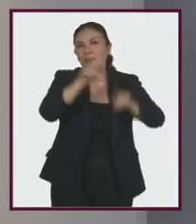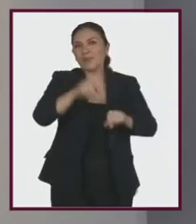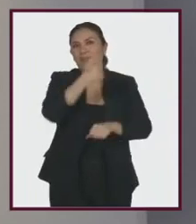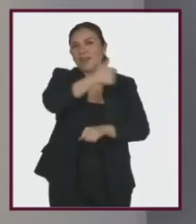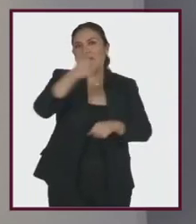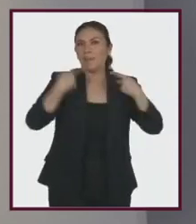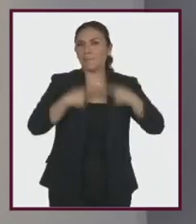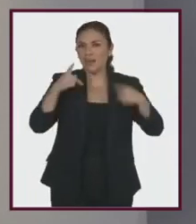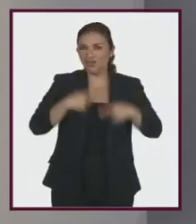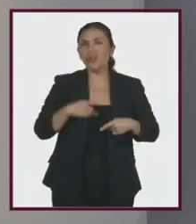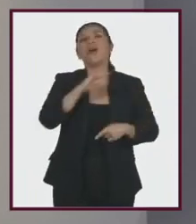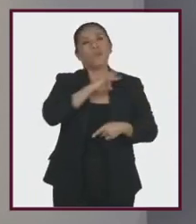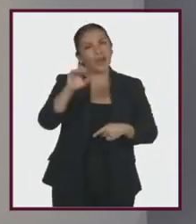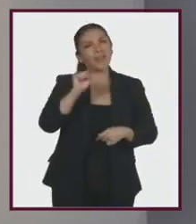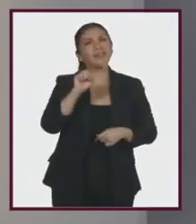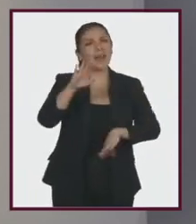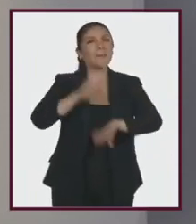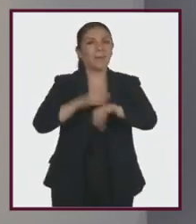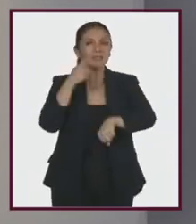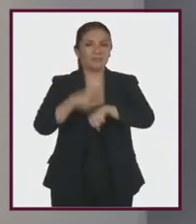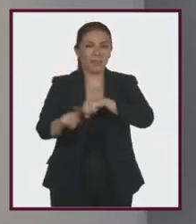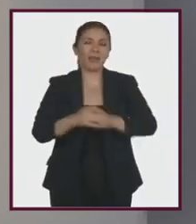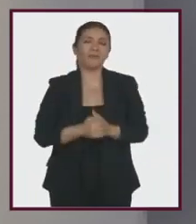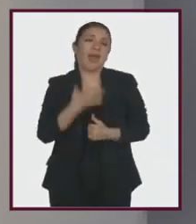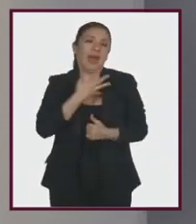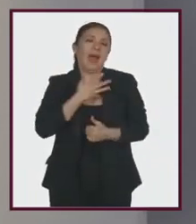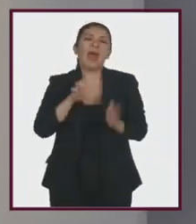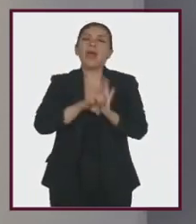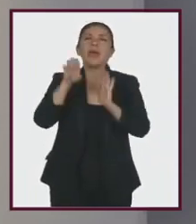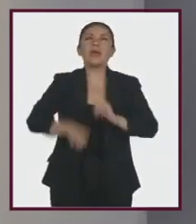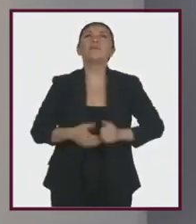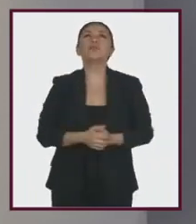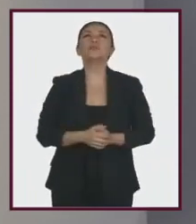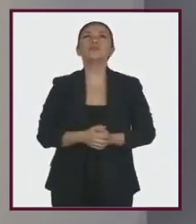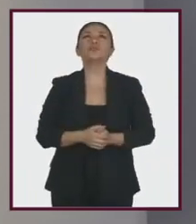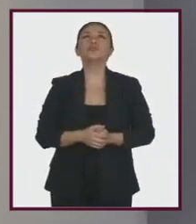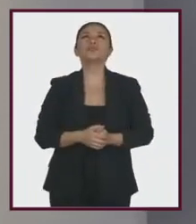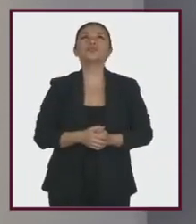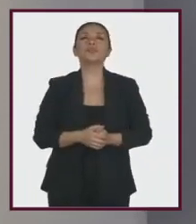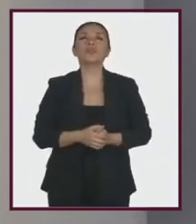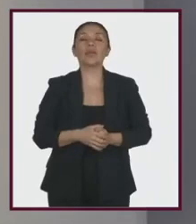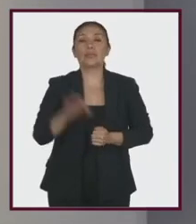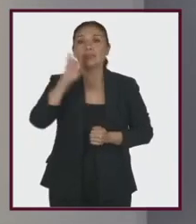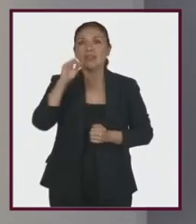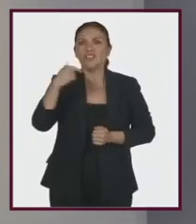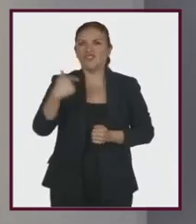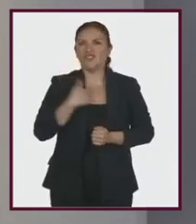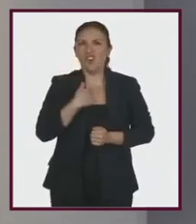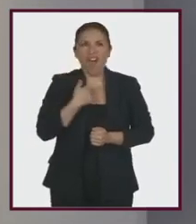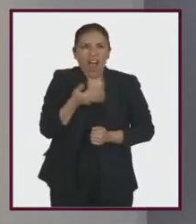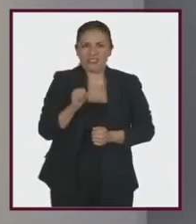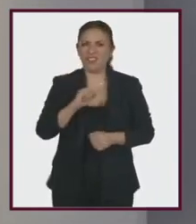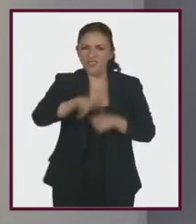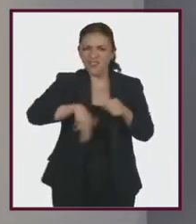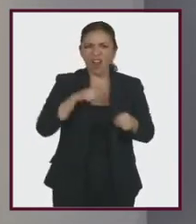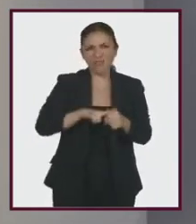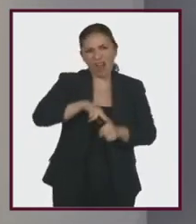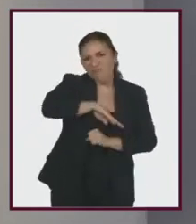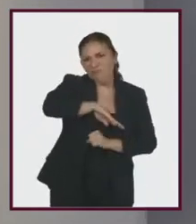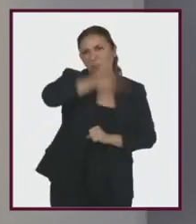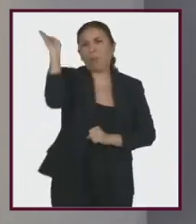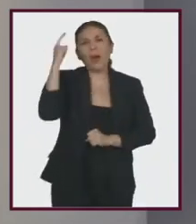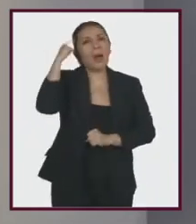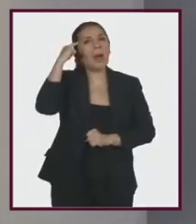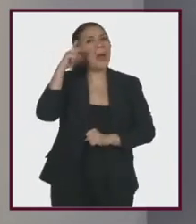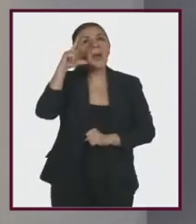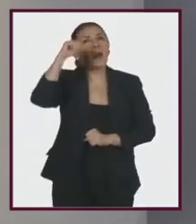riesgo, justamente. Entonces, hay situaciones, por ejemplo, como decía hace un rato, si soy más impulsivo, probablemente piense menos qué efecto va a